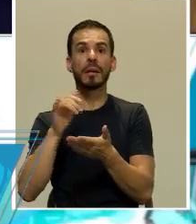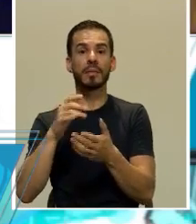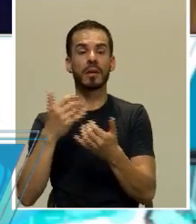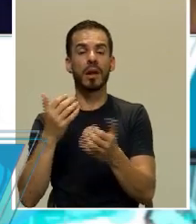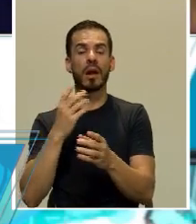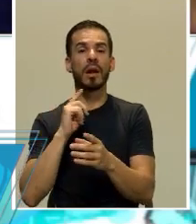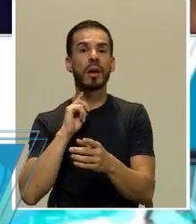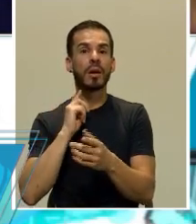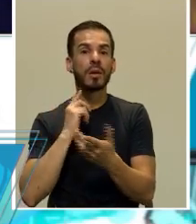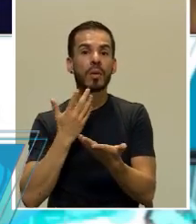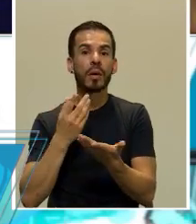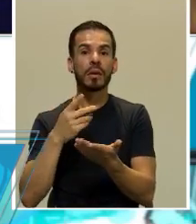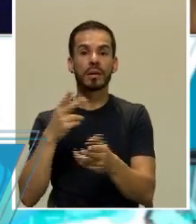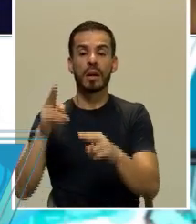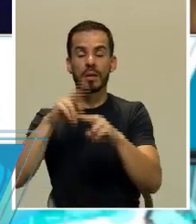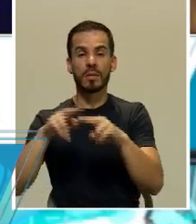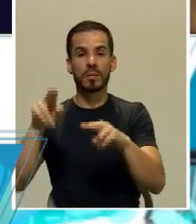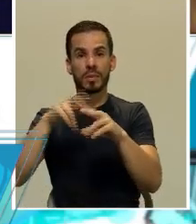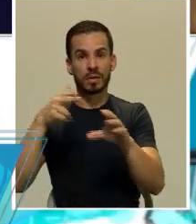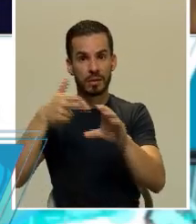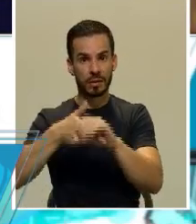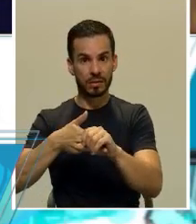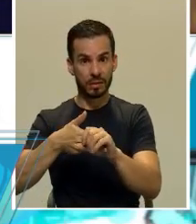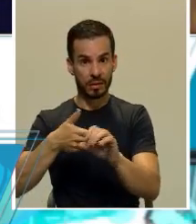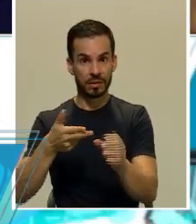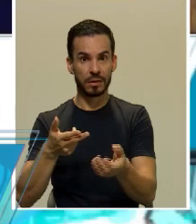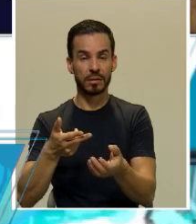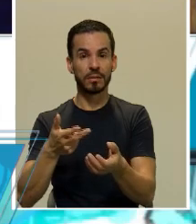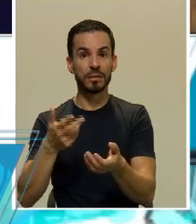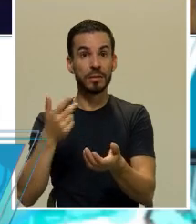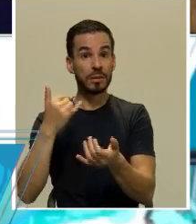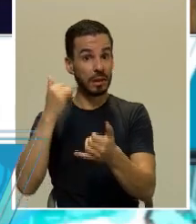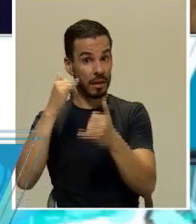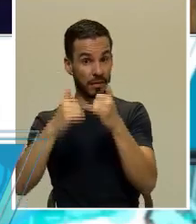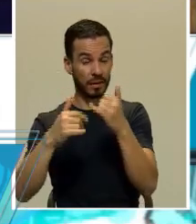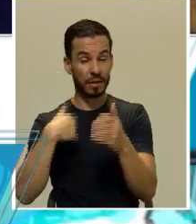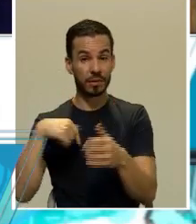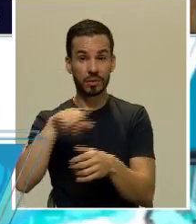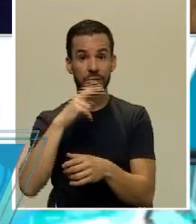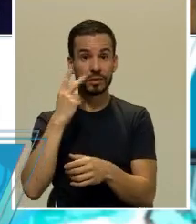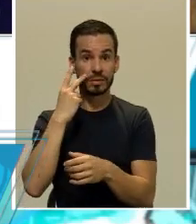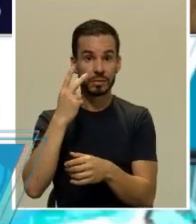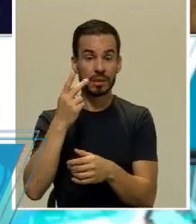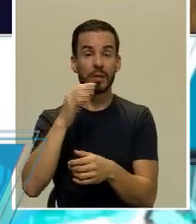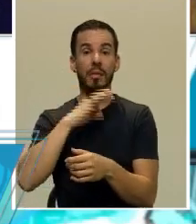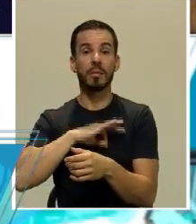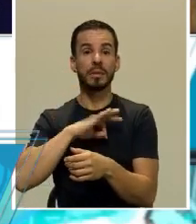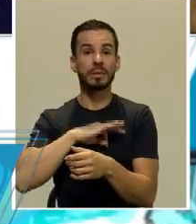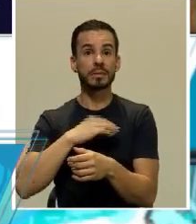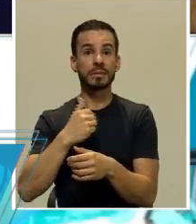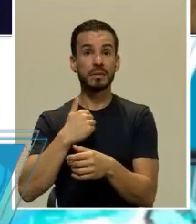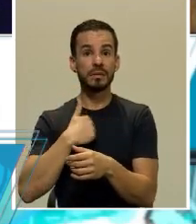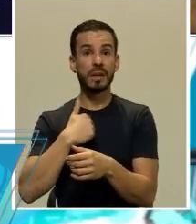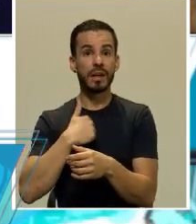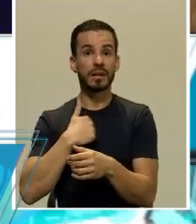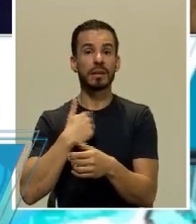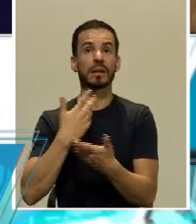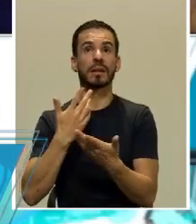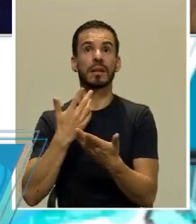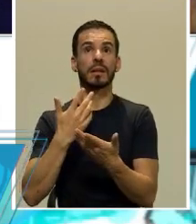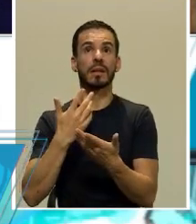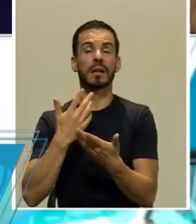costo de mantenimiento vía impuesto a la gasolina, ¿verdad? Entonces, si al final vemos también el beneficio que va a tener una